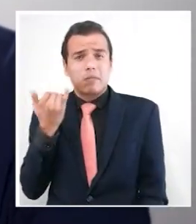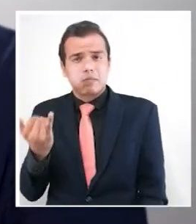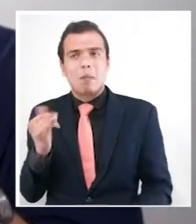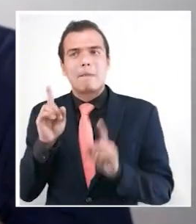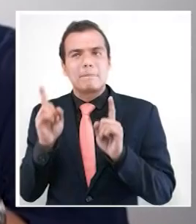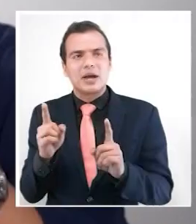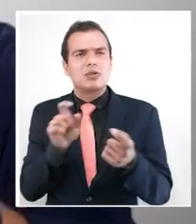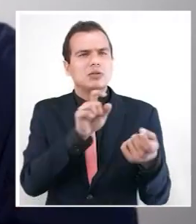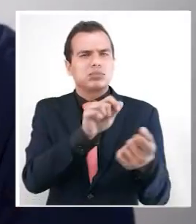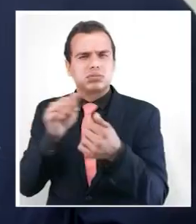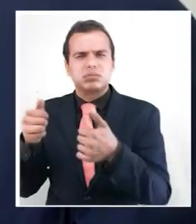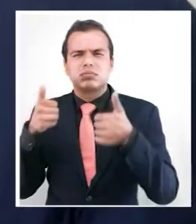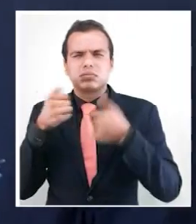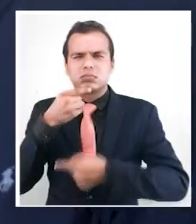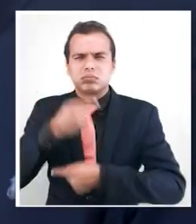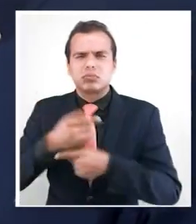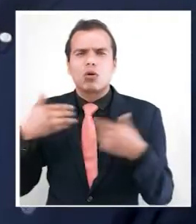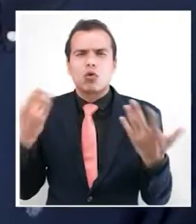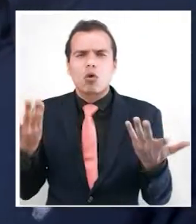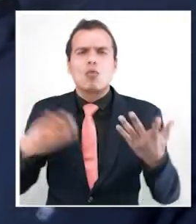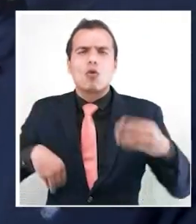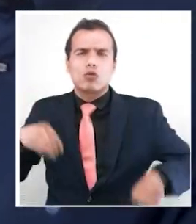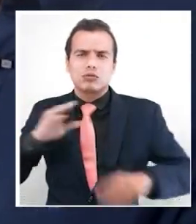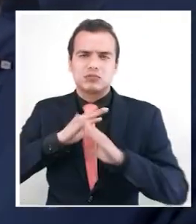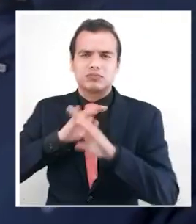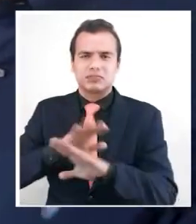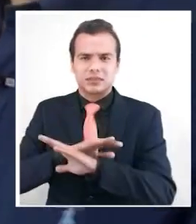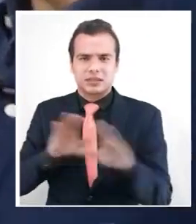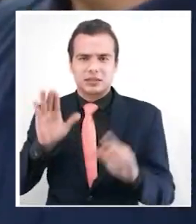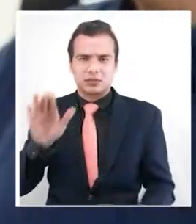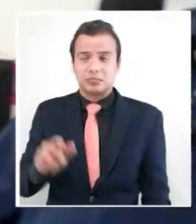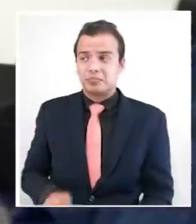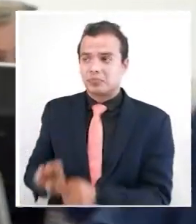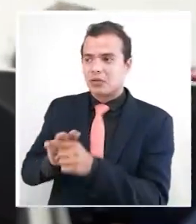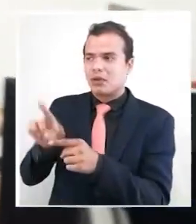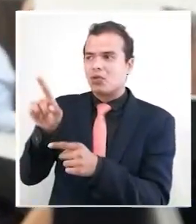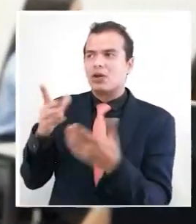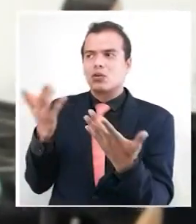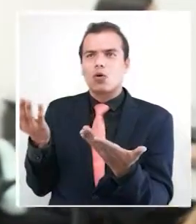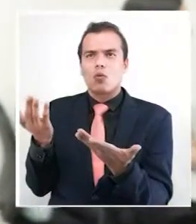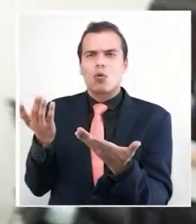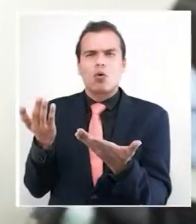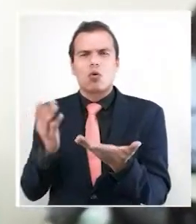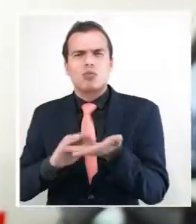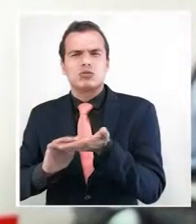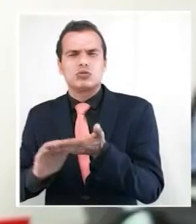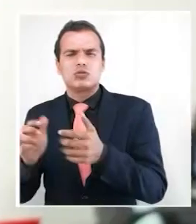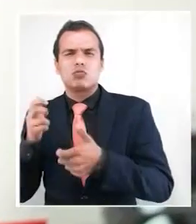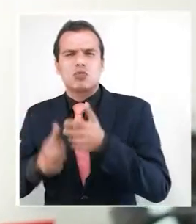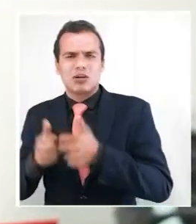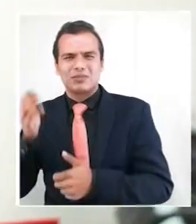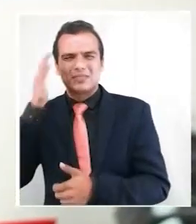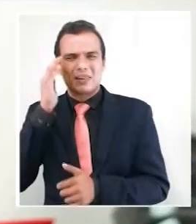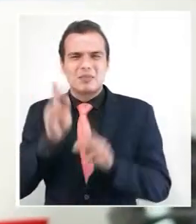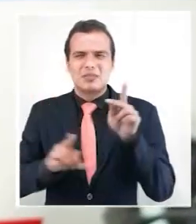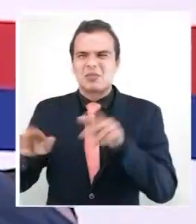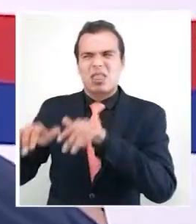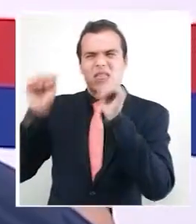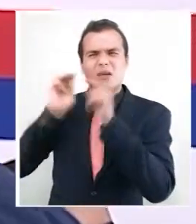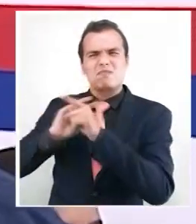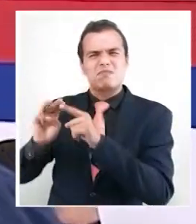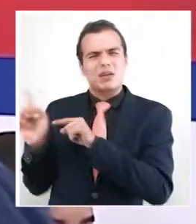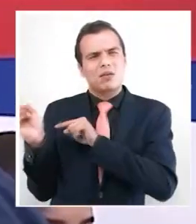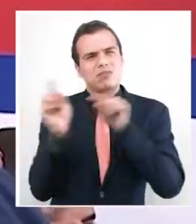y luchar contra la corrupción. Sistema de transporte masivo. En este momento, muchos usuarios en Cali prefieren el transporte informal